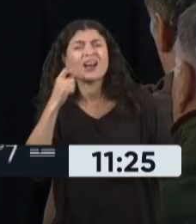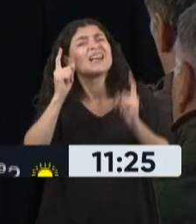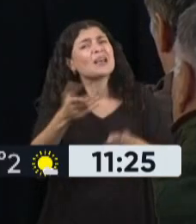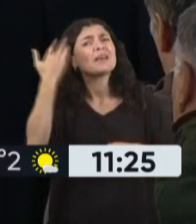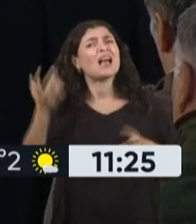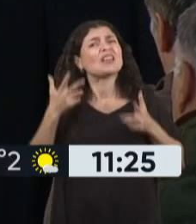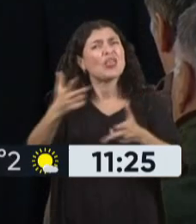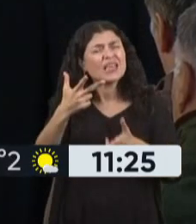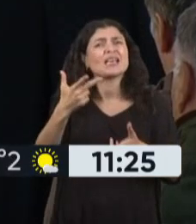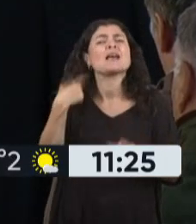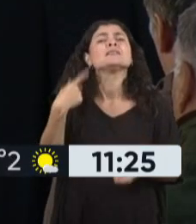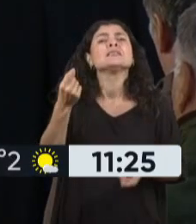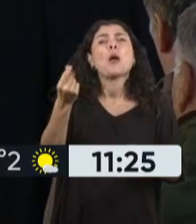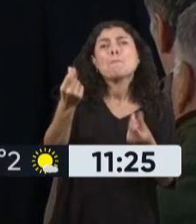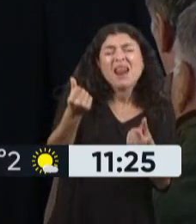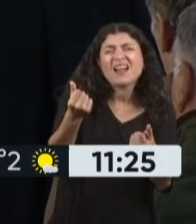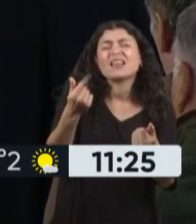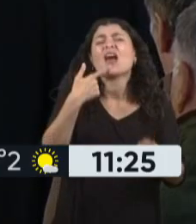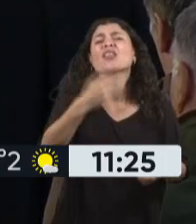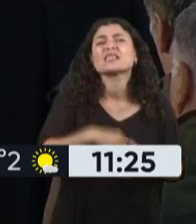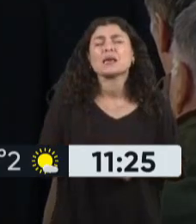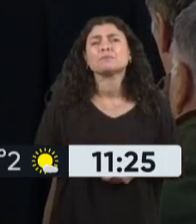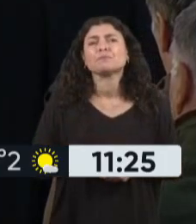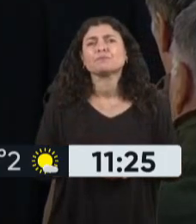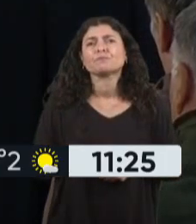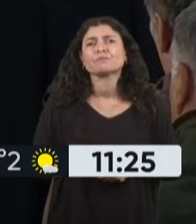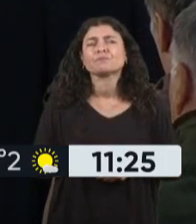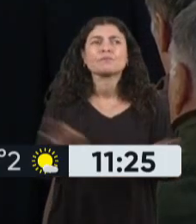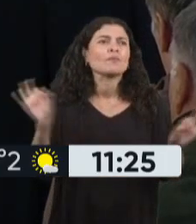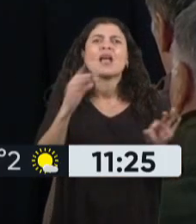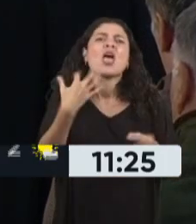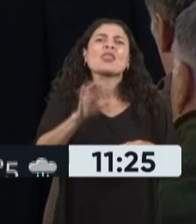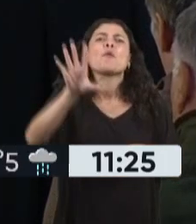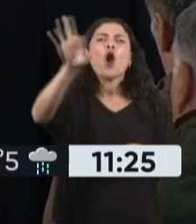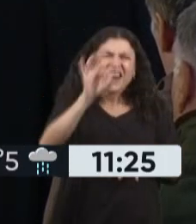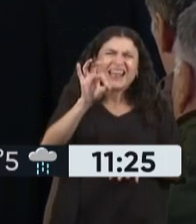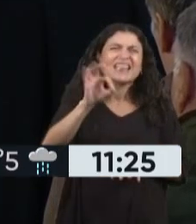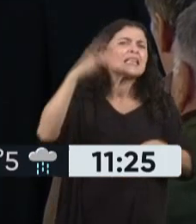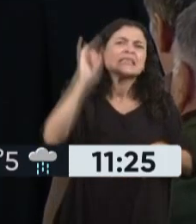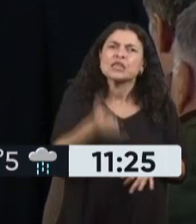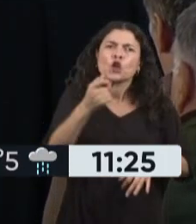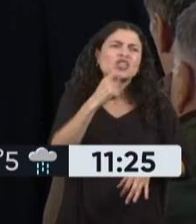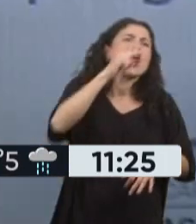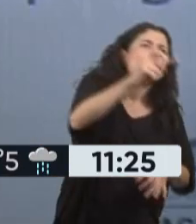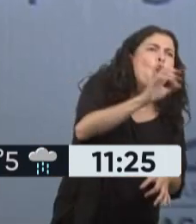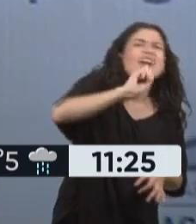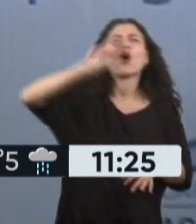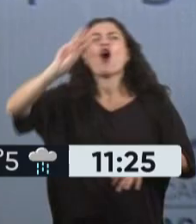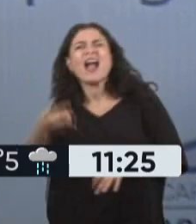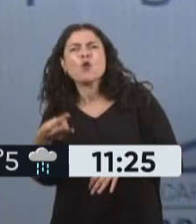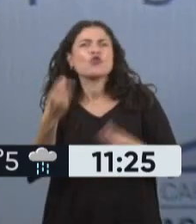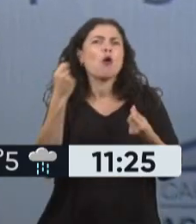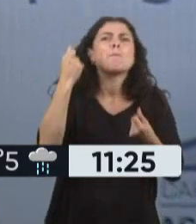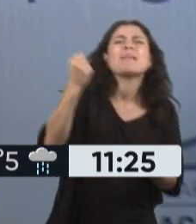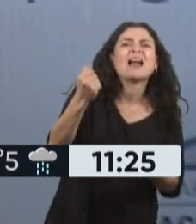moneda en realidad no tenía por qué ser el dólar o el euro, podía ser cualquier moneda, pero